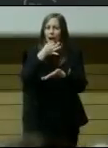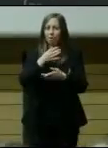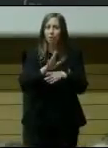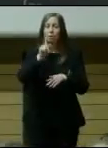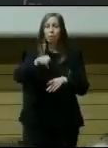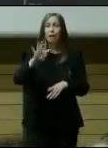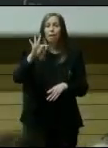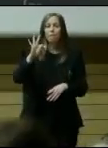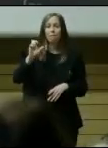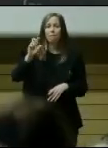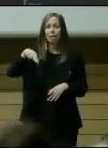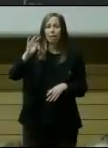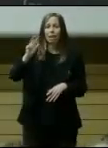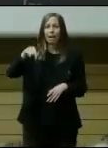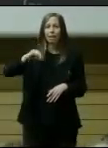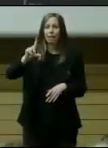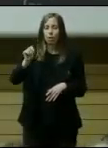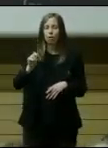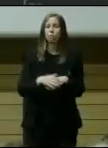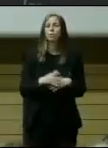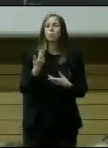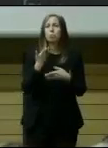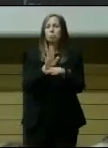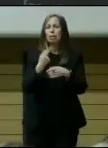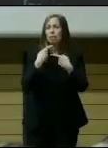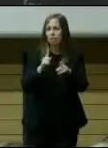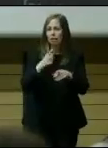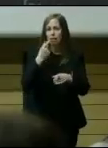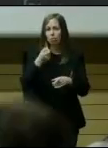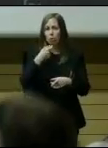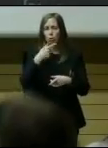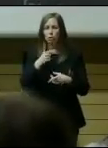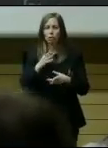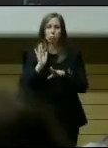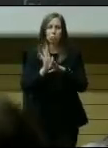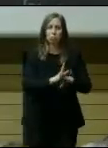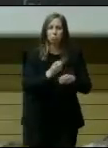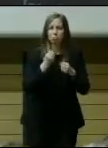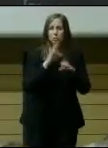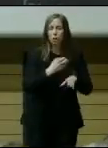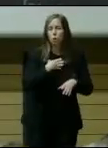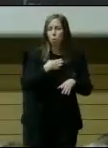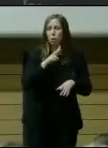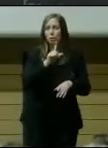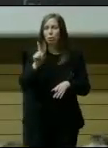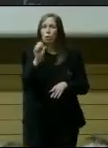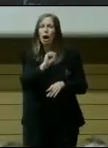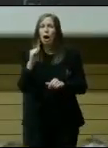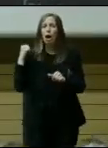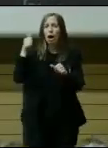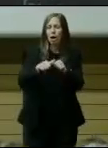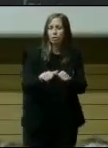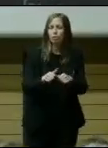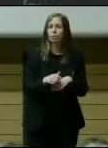de fentanilo. A ver, mi presentación es totalmente distinta. Yo me dedico a las drogas, no puedo dejar las drogas, hace 21 años que me dedico, más de